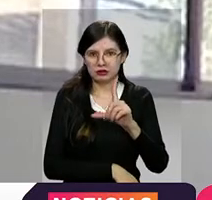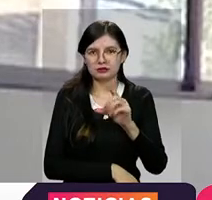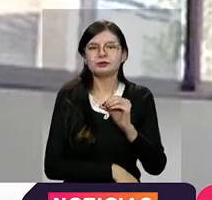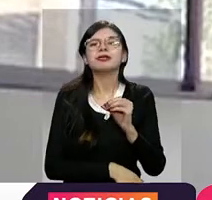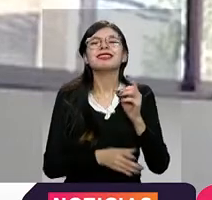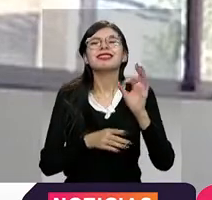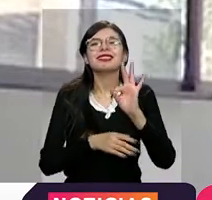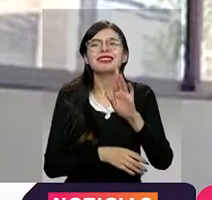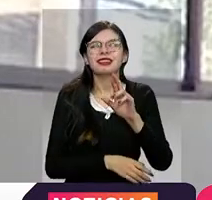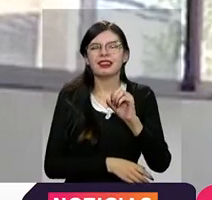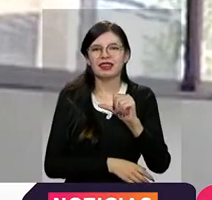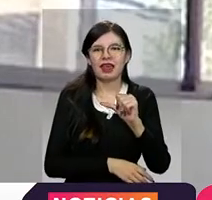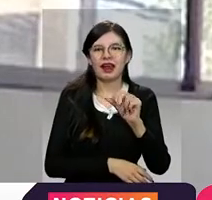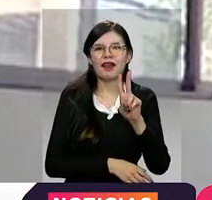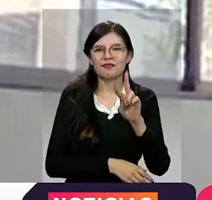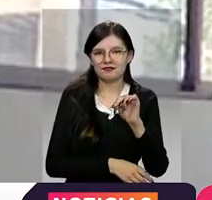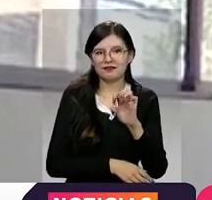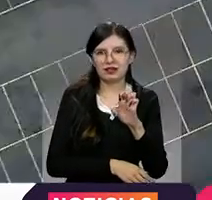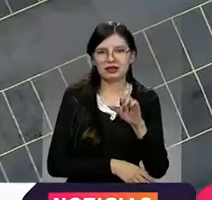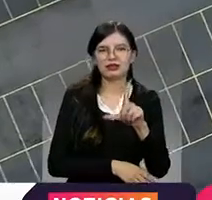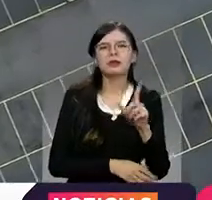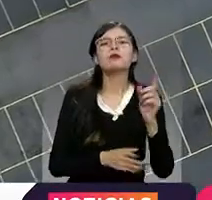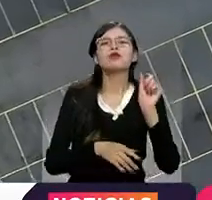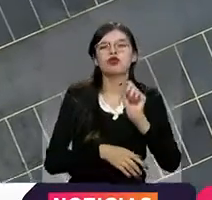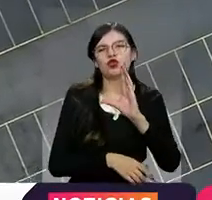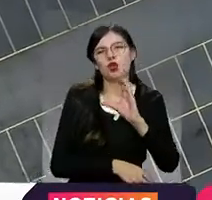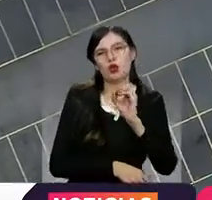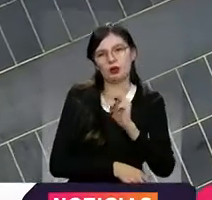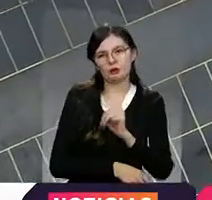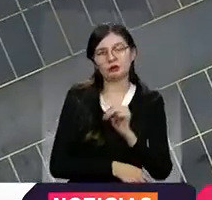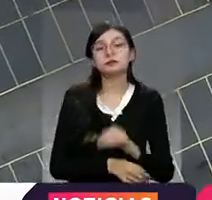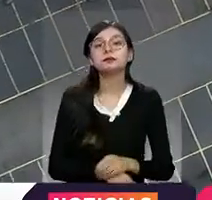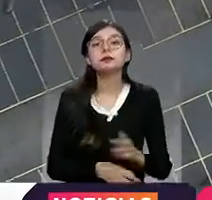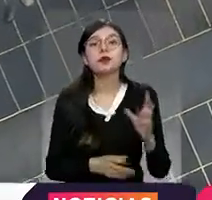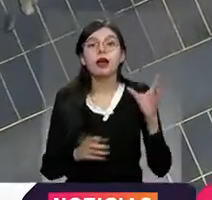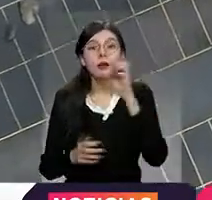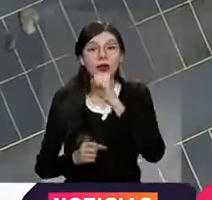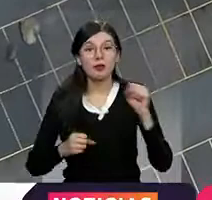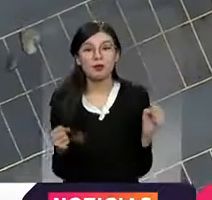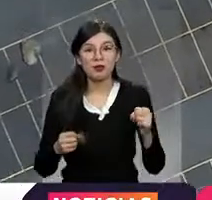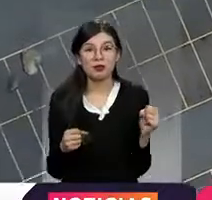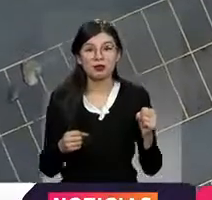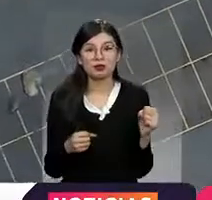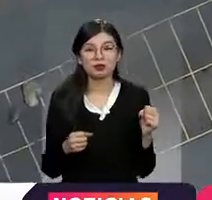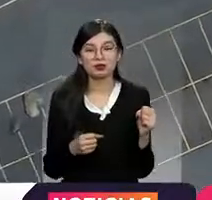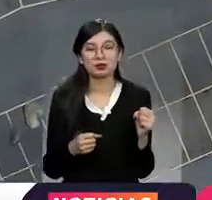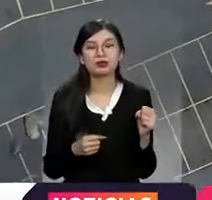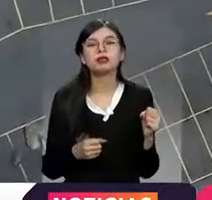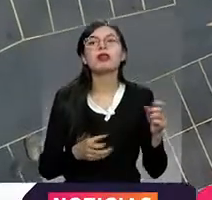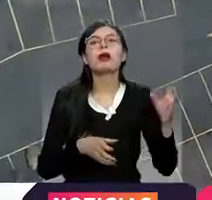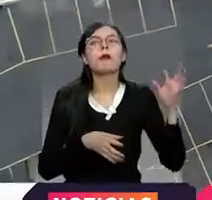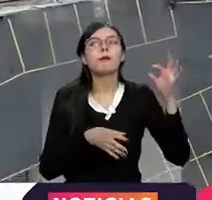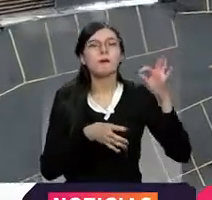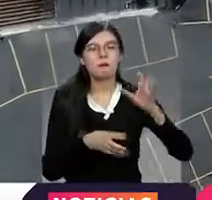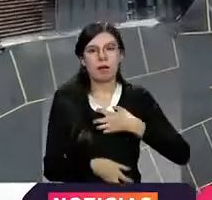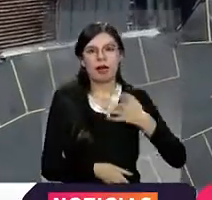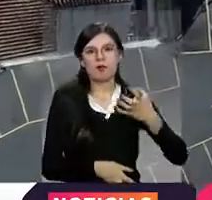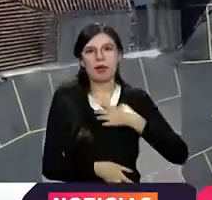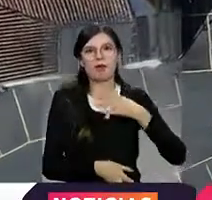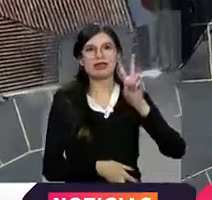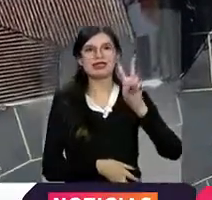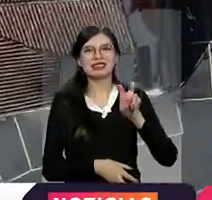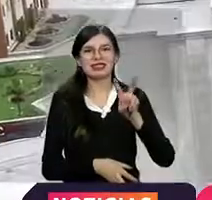worldtravelawards.com. Así que ayúdennos con su voto. Bogotá ha sido la ciudad con más premios al recibir 7 desde 2014 en la